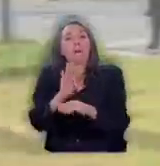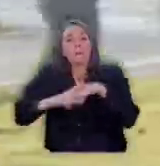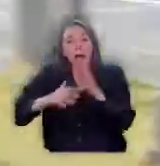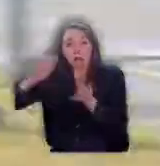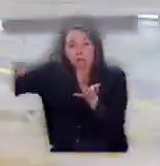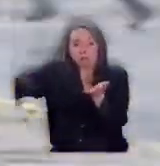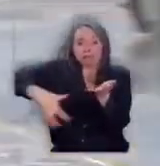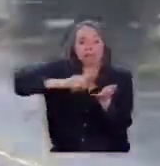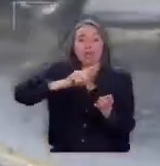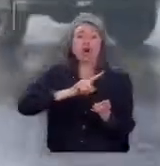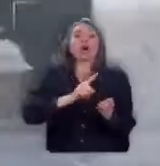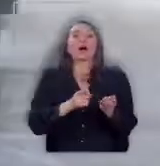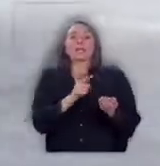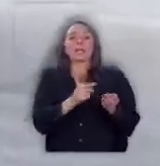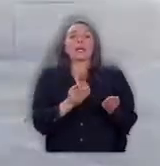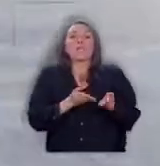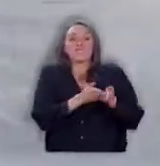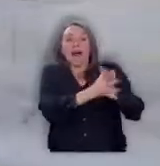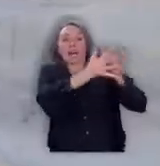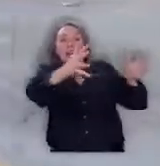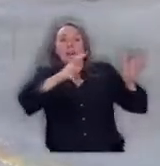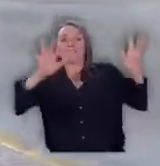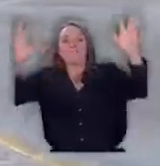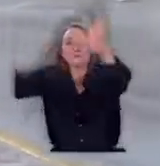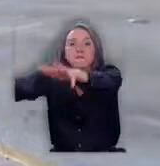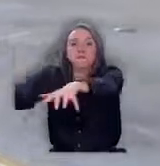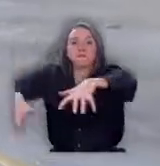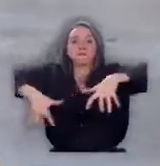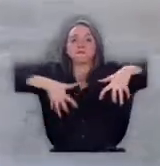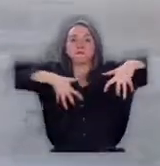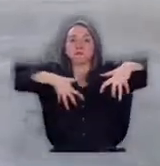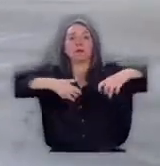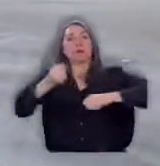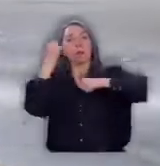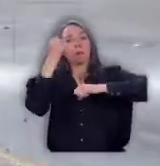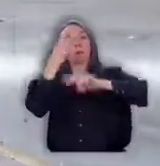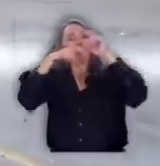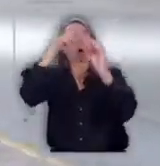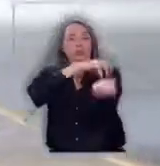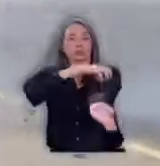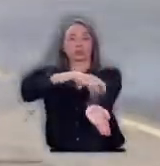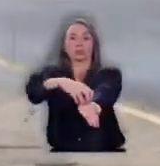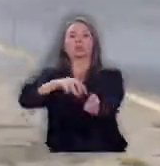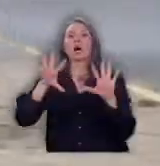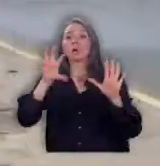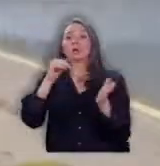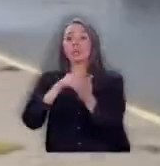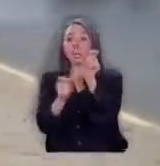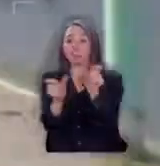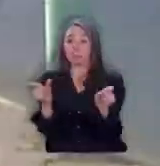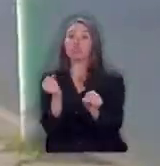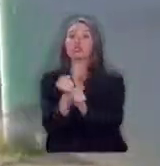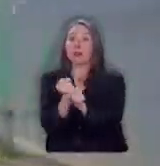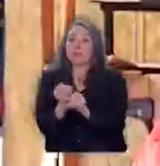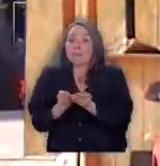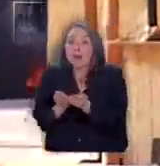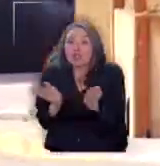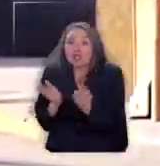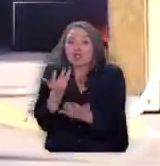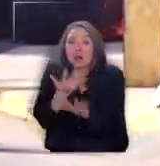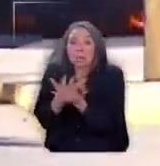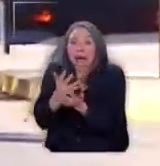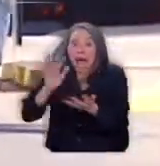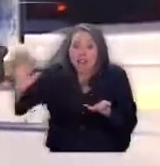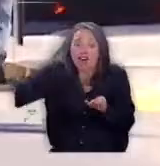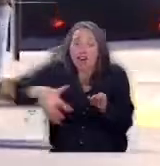del cerco protestas en distintas zonas a lo largo del país 90.000 Pescadores artesanales movilizados